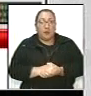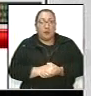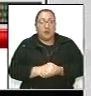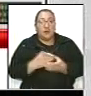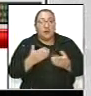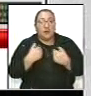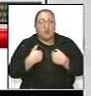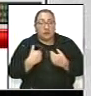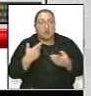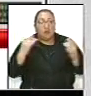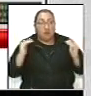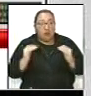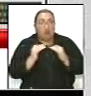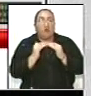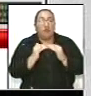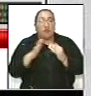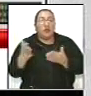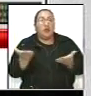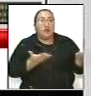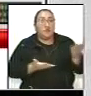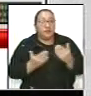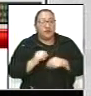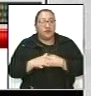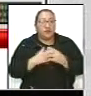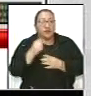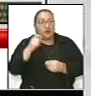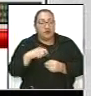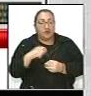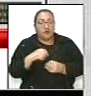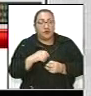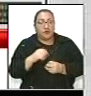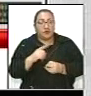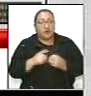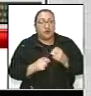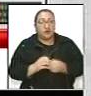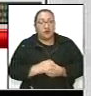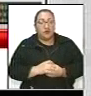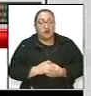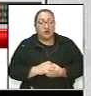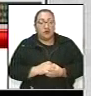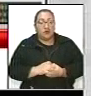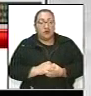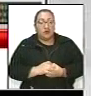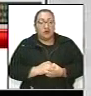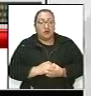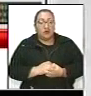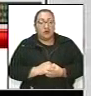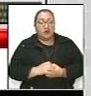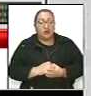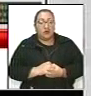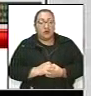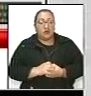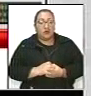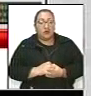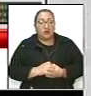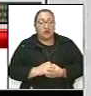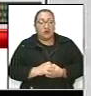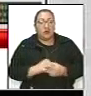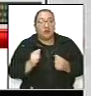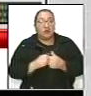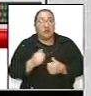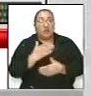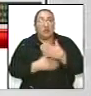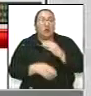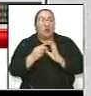donde tenemos que alinear estos servicios a las necesidades de las personas con discapacidad, alinear programas